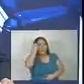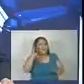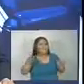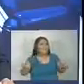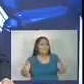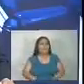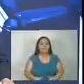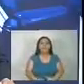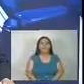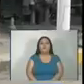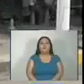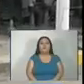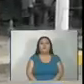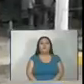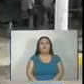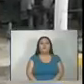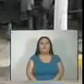tema.